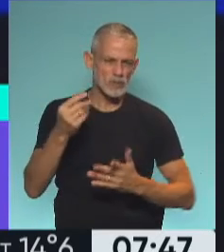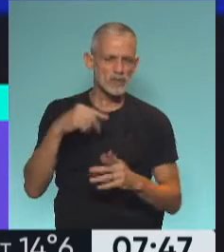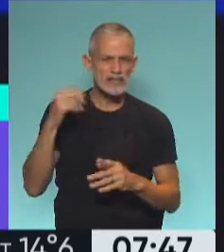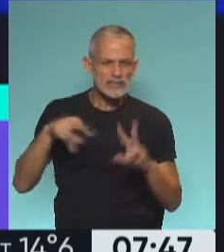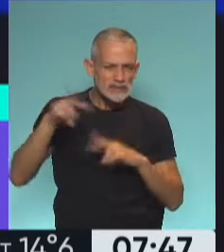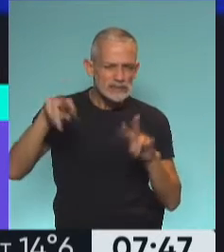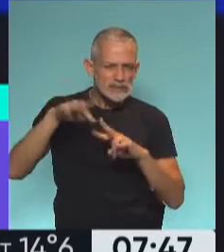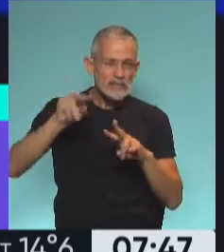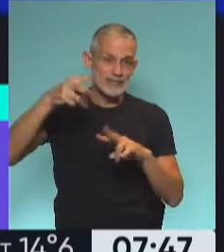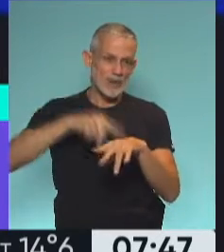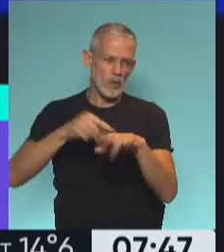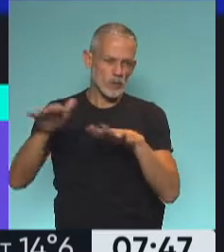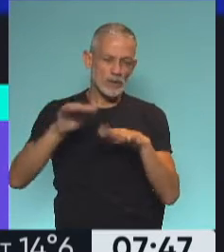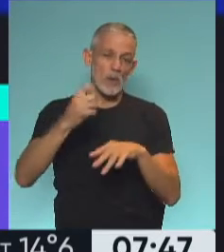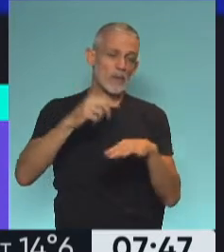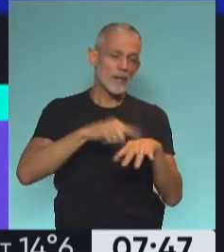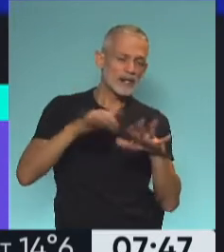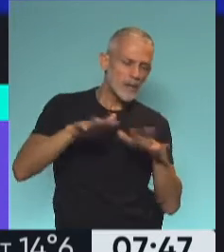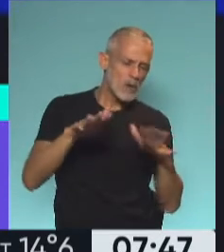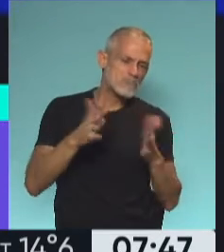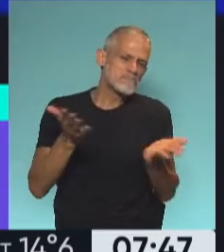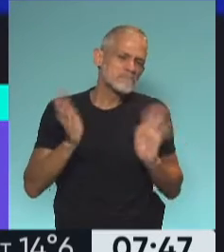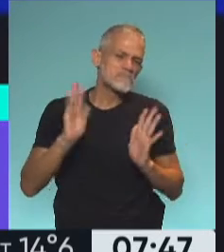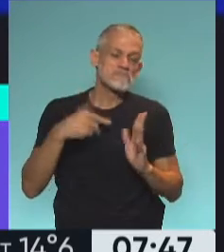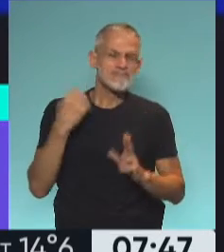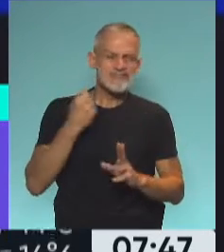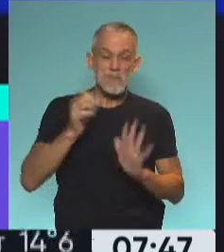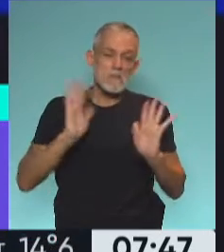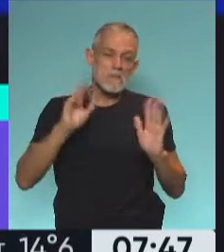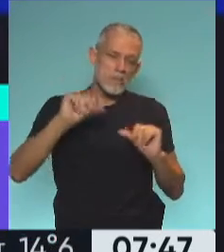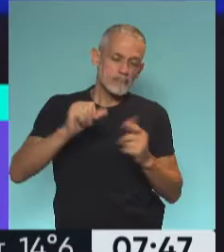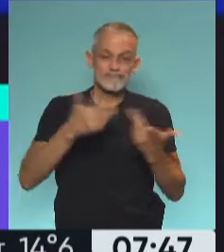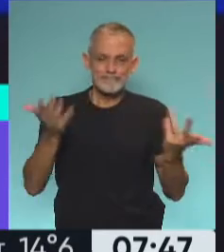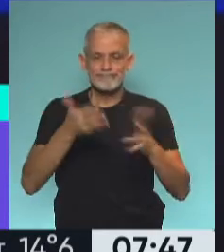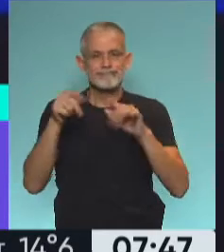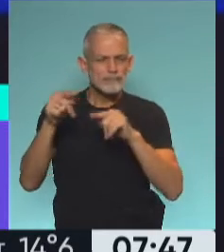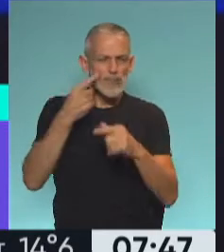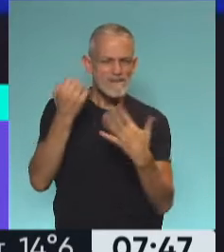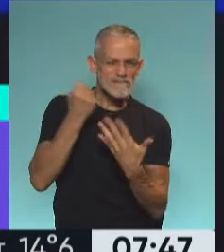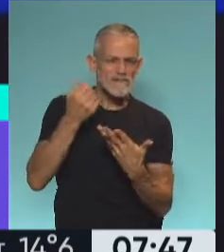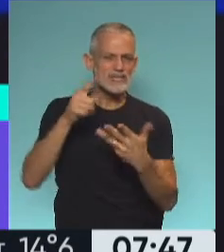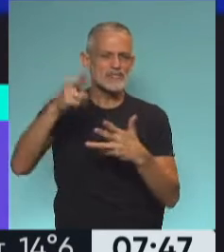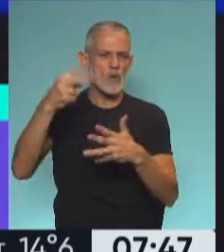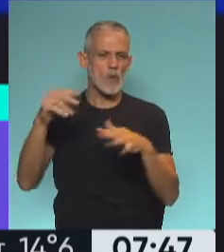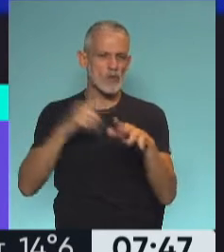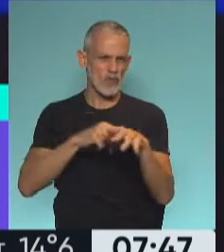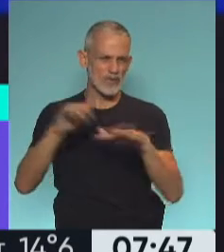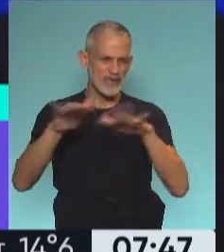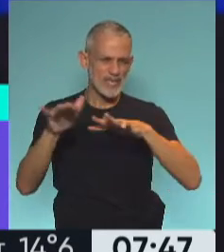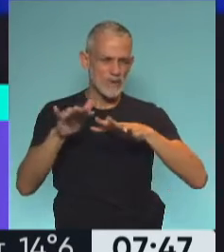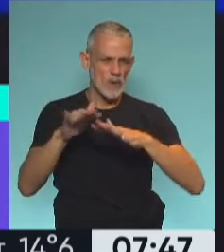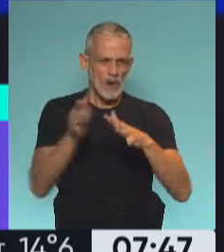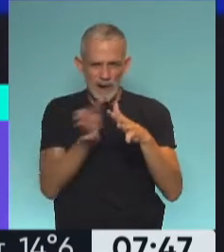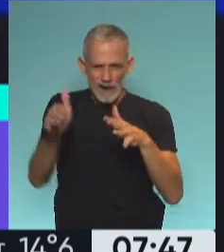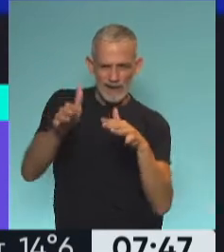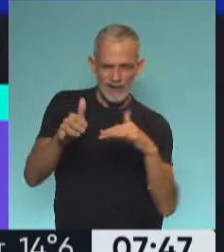más de lo del segundo tiempo. En el primer tiempo no lo hemos conseguido. Y intentábamos, por más pasajes